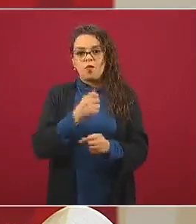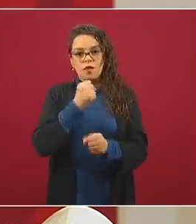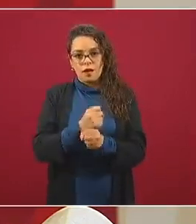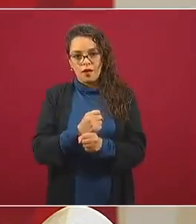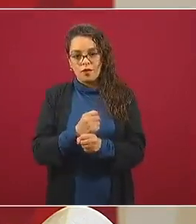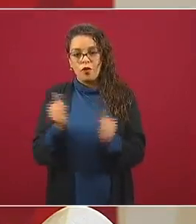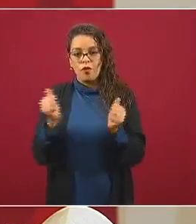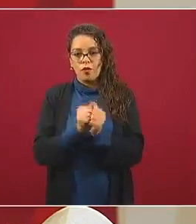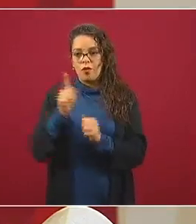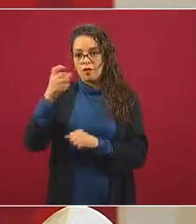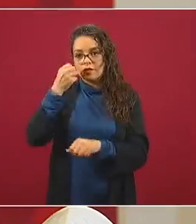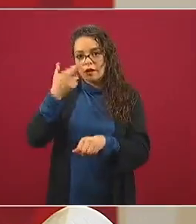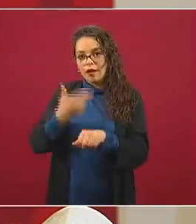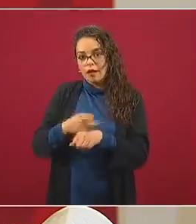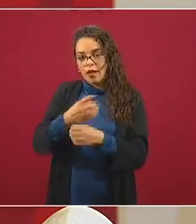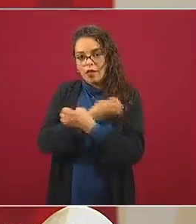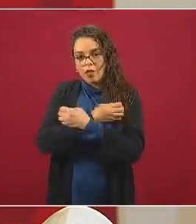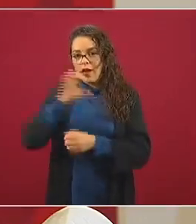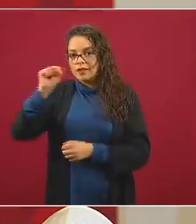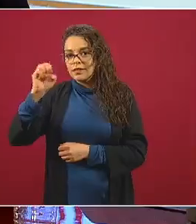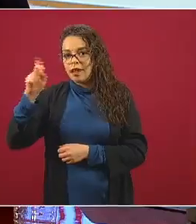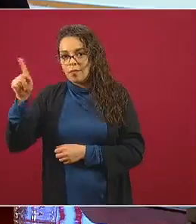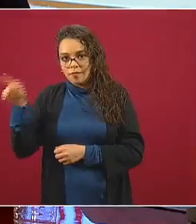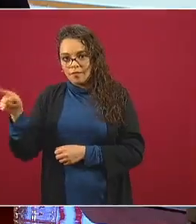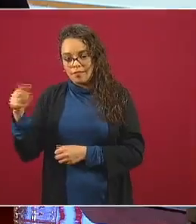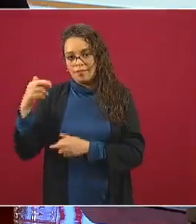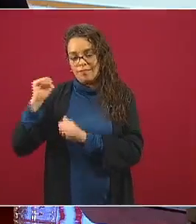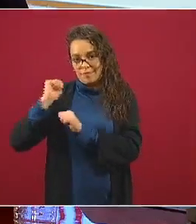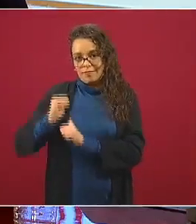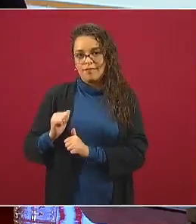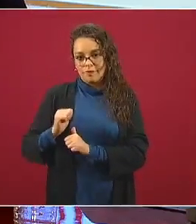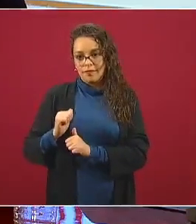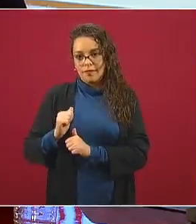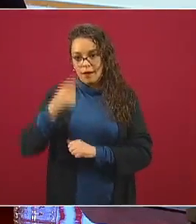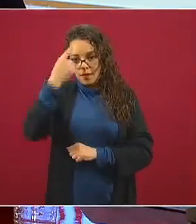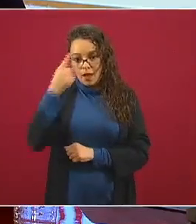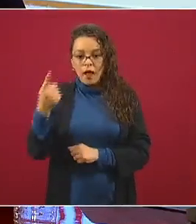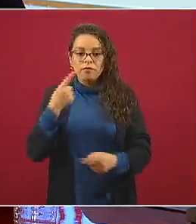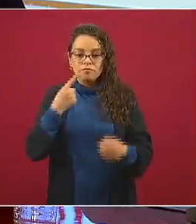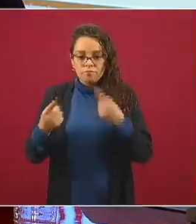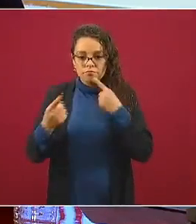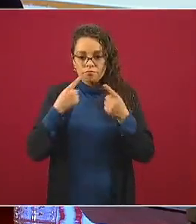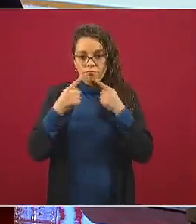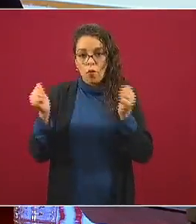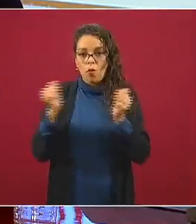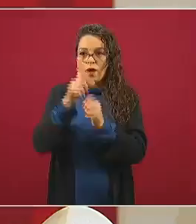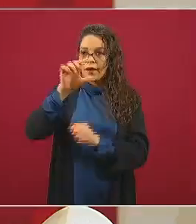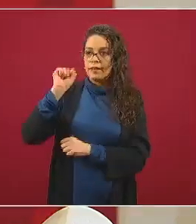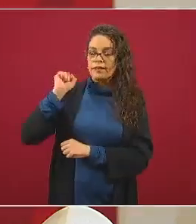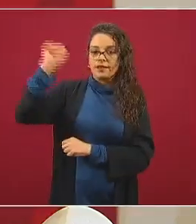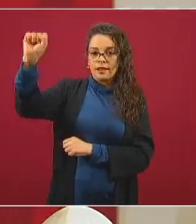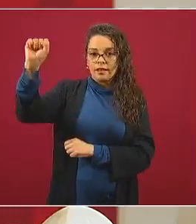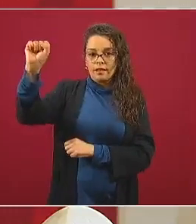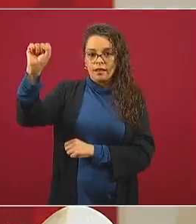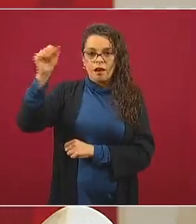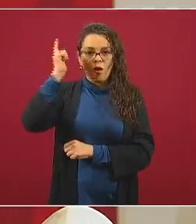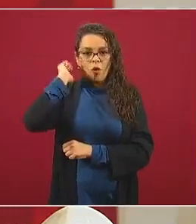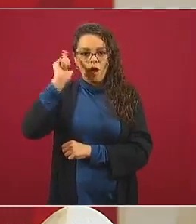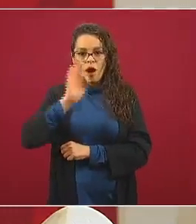de Educación, que tiene algunos días de hacer trabajos de acuerdo al sindicato, para ver si nos